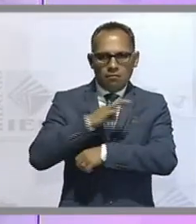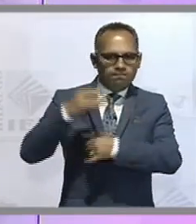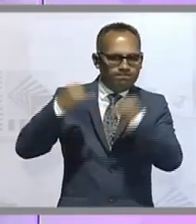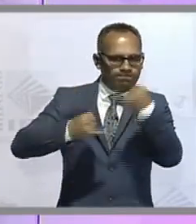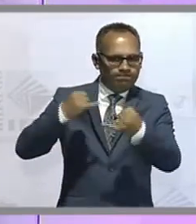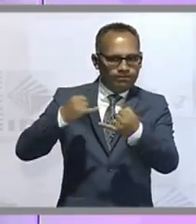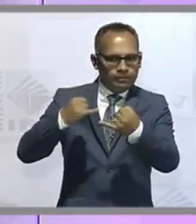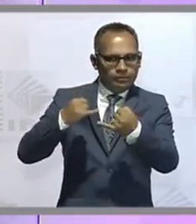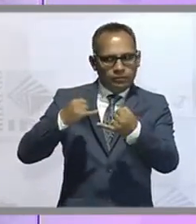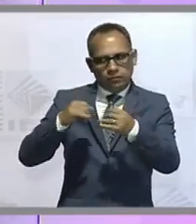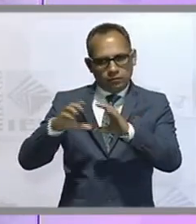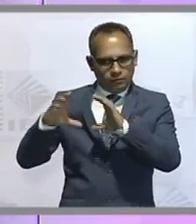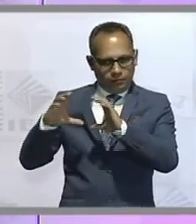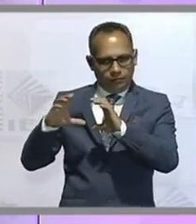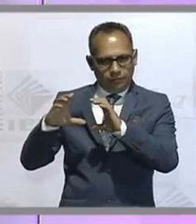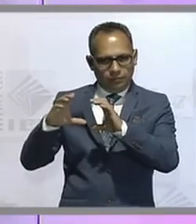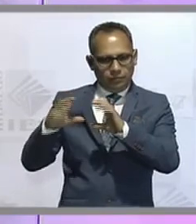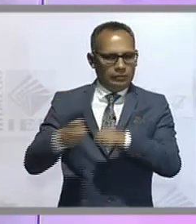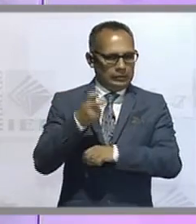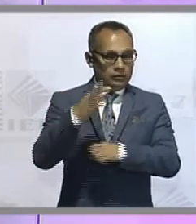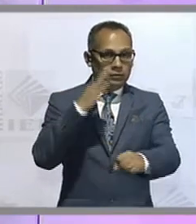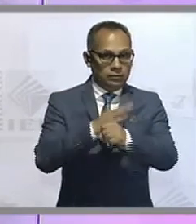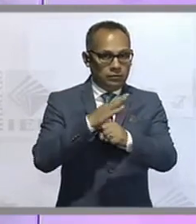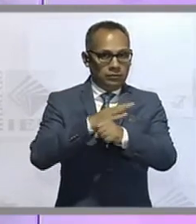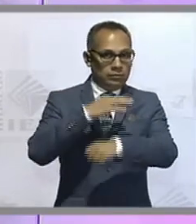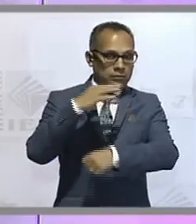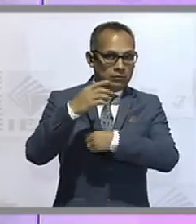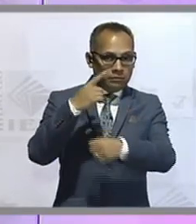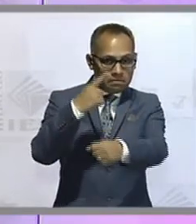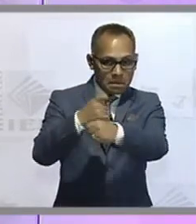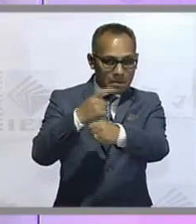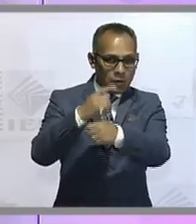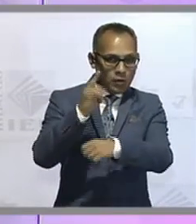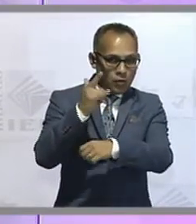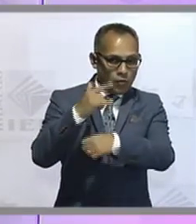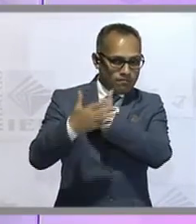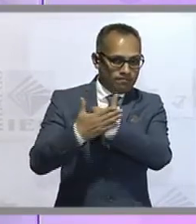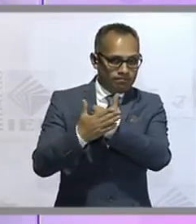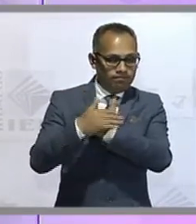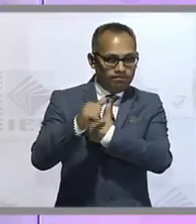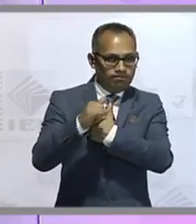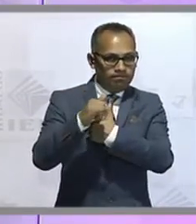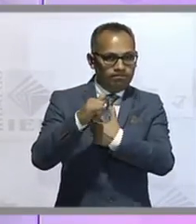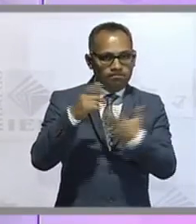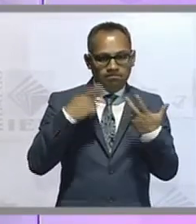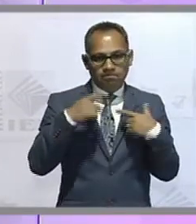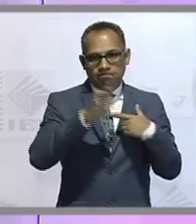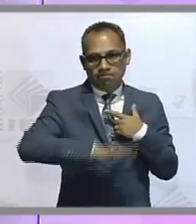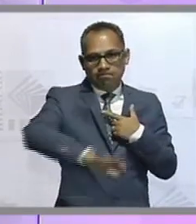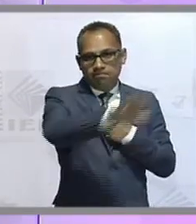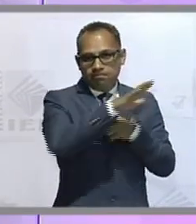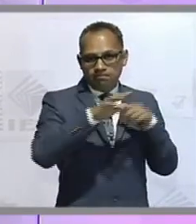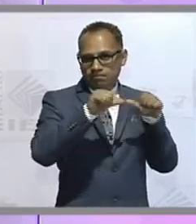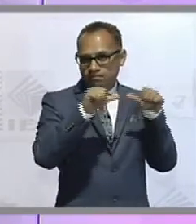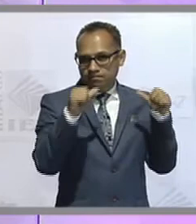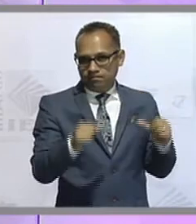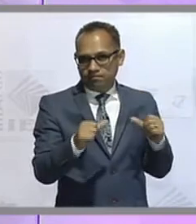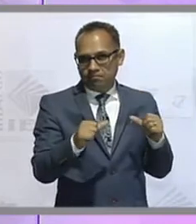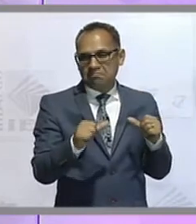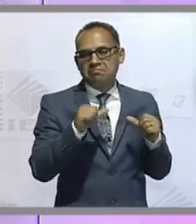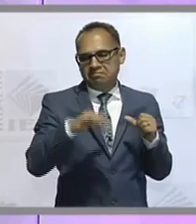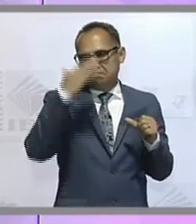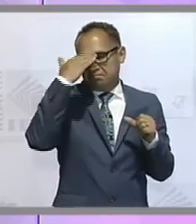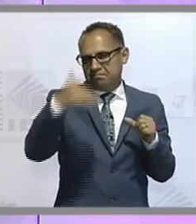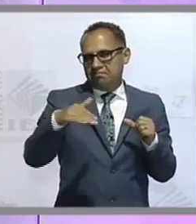vayamos por la persona el próximo primero de julio estoy seguro que la ciudadanía del distrito local de actopan por la persona